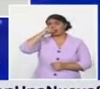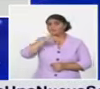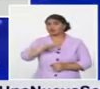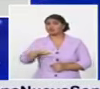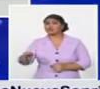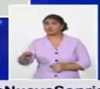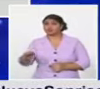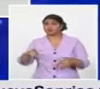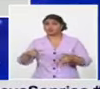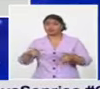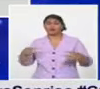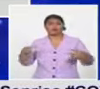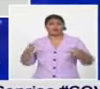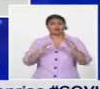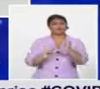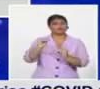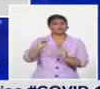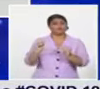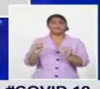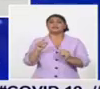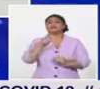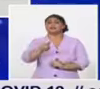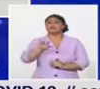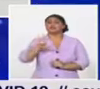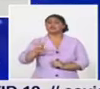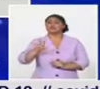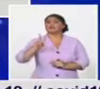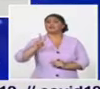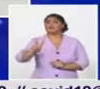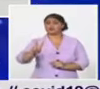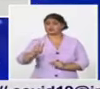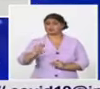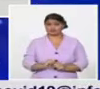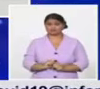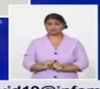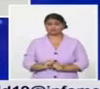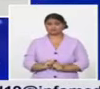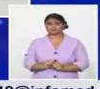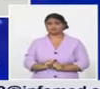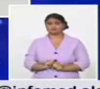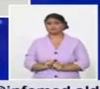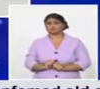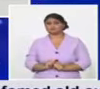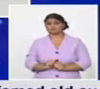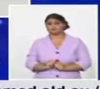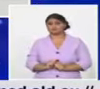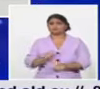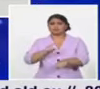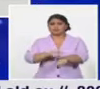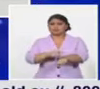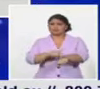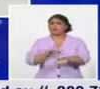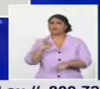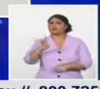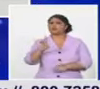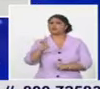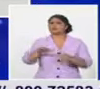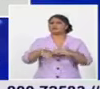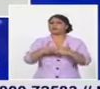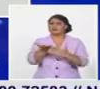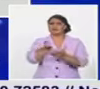de 152 casos que hemos mantenido durante estos 15 días. Y como se puede